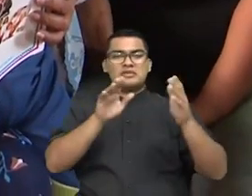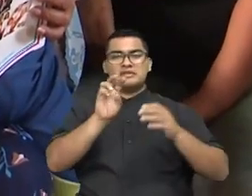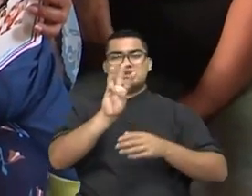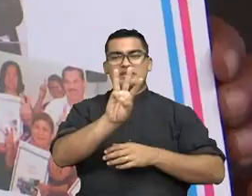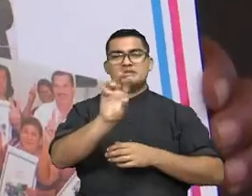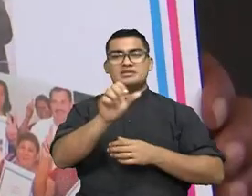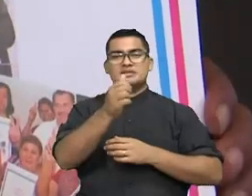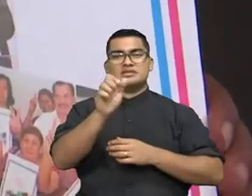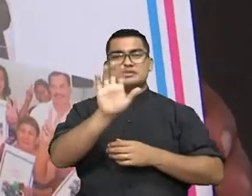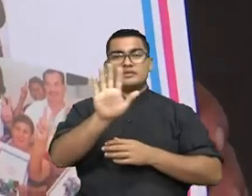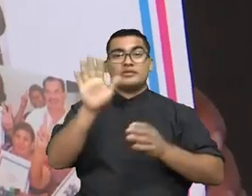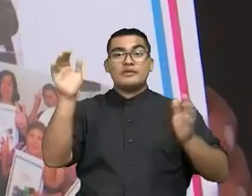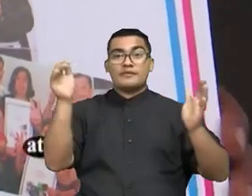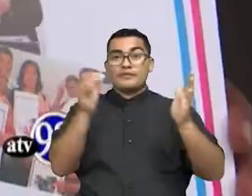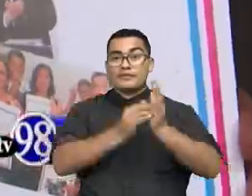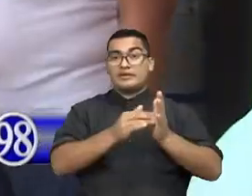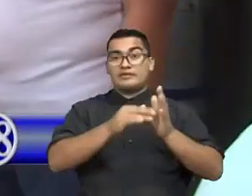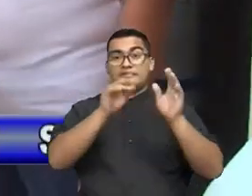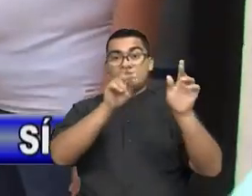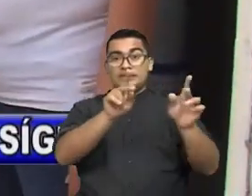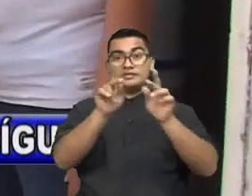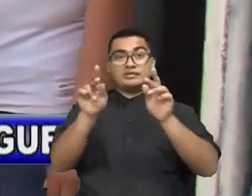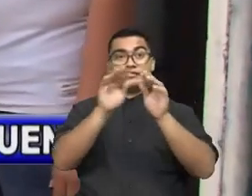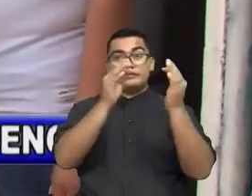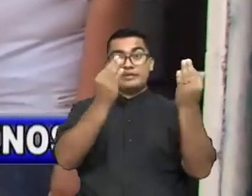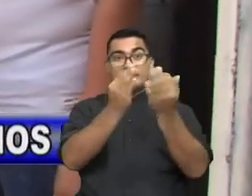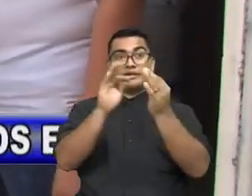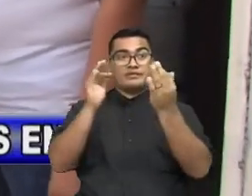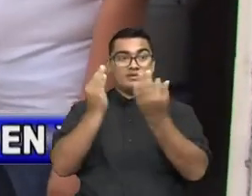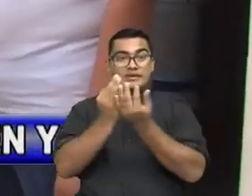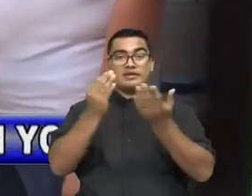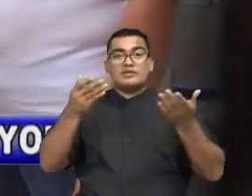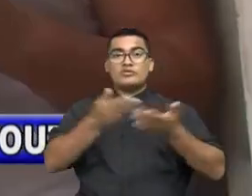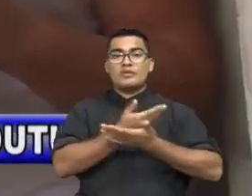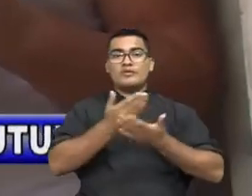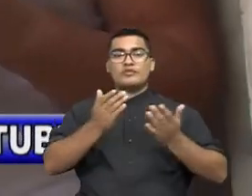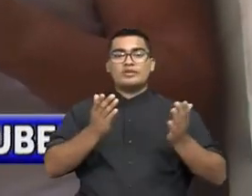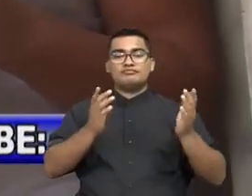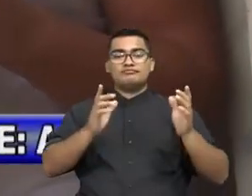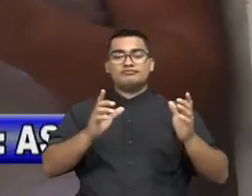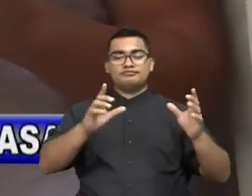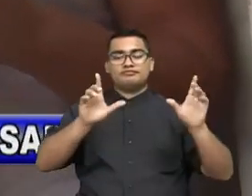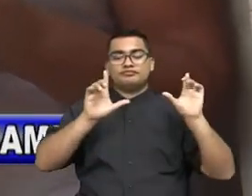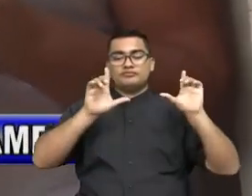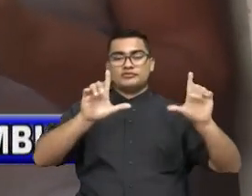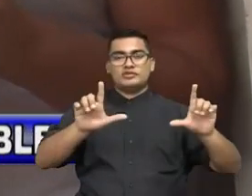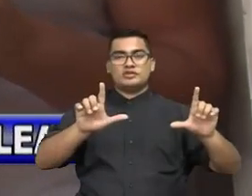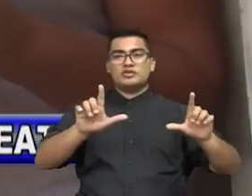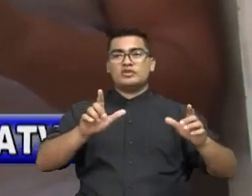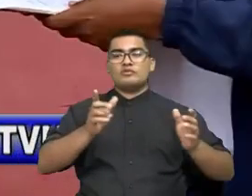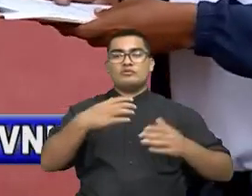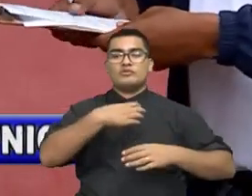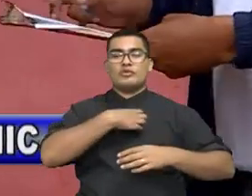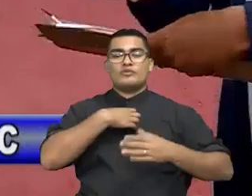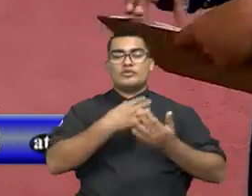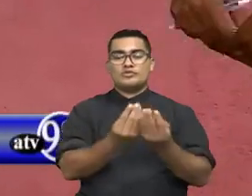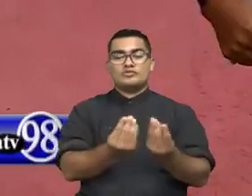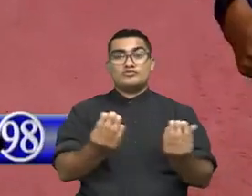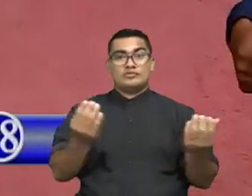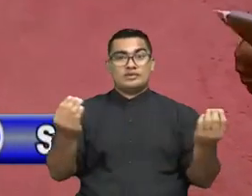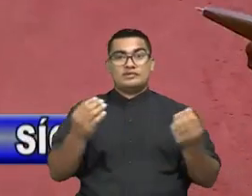se han beneficiado con sus títulos de propiedad, con el objetivo de que cada una de ellas goce de seguridad jurídica en su